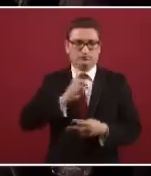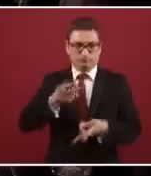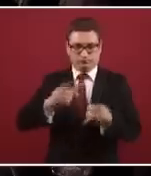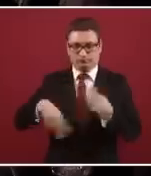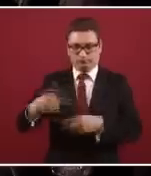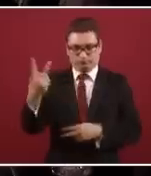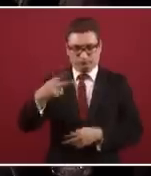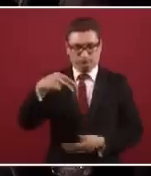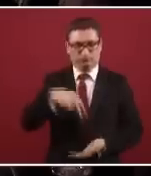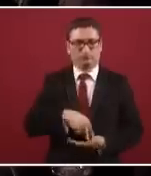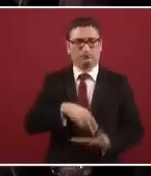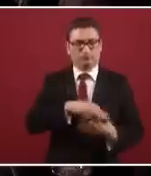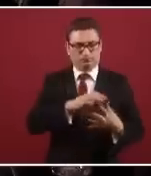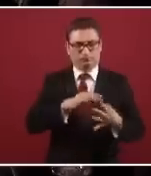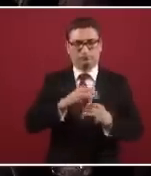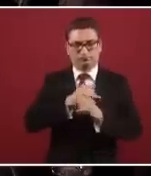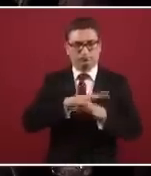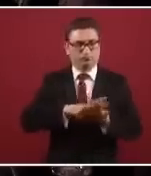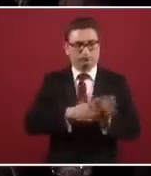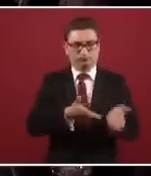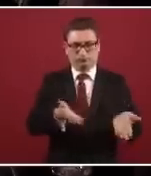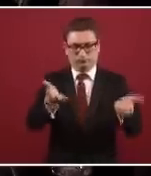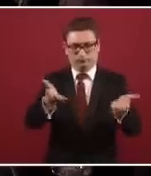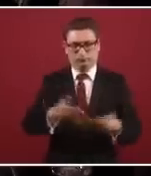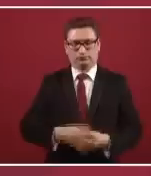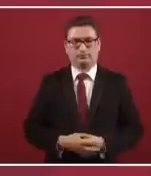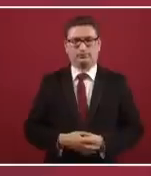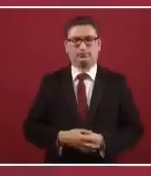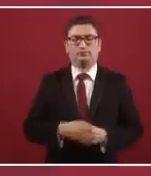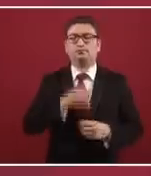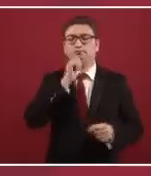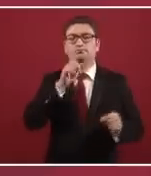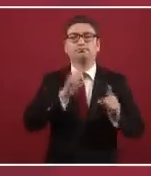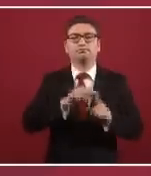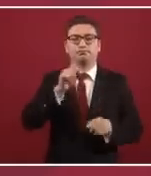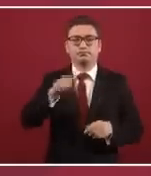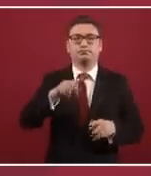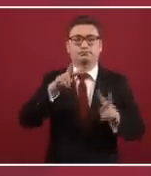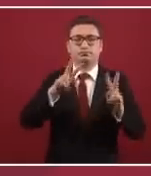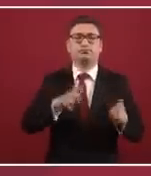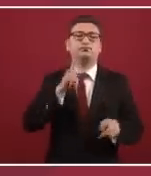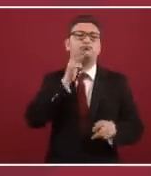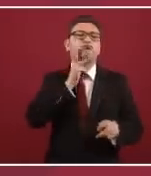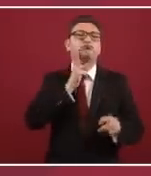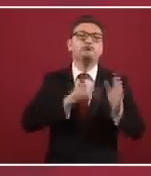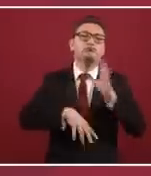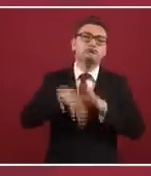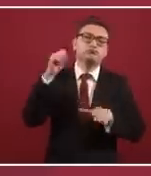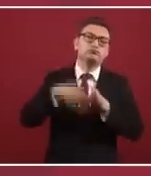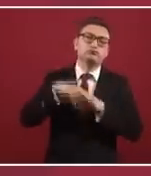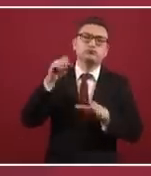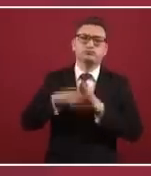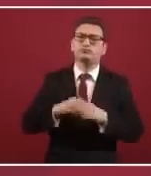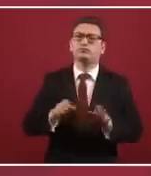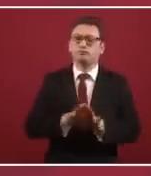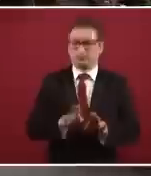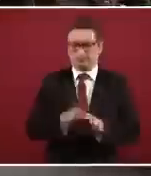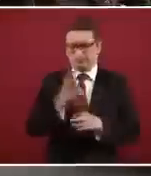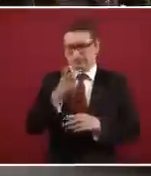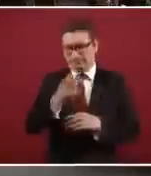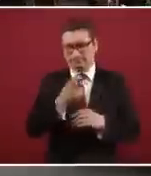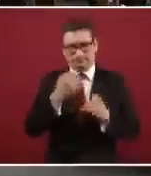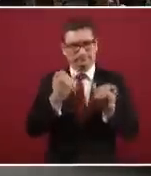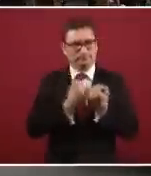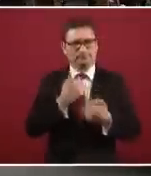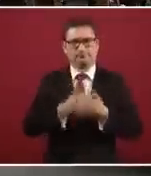vengan a informarles, y también sobre el petróleo, sobre la extracción de petróleo, porque en eso también